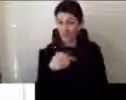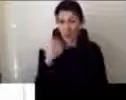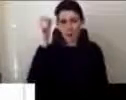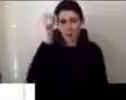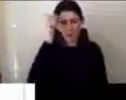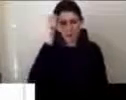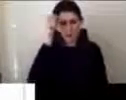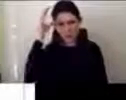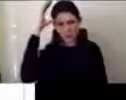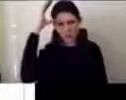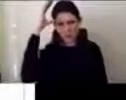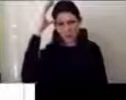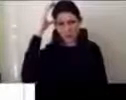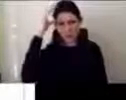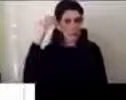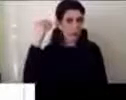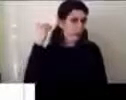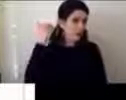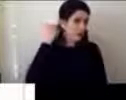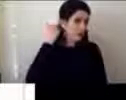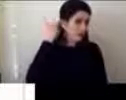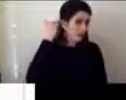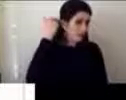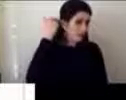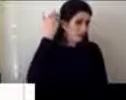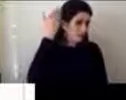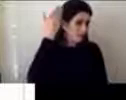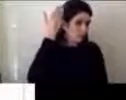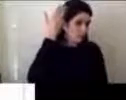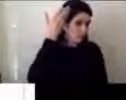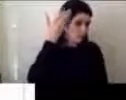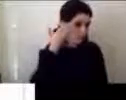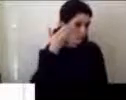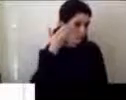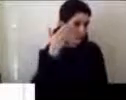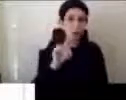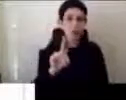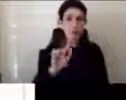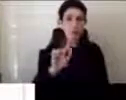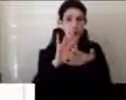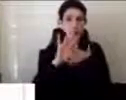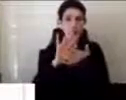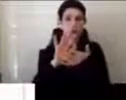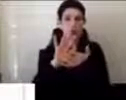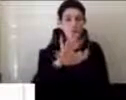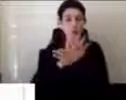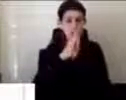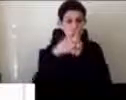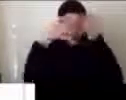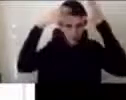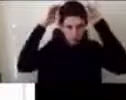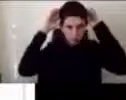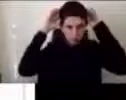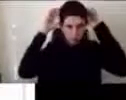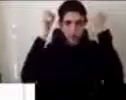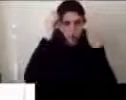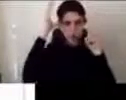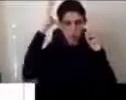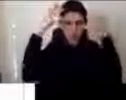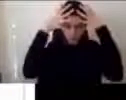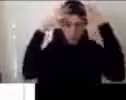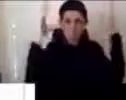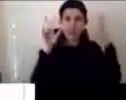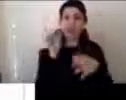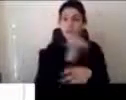desde atrás hacia adelante. Es decir, no madura el cerebro en todo, de una sola vez,